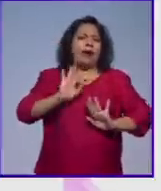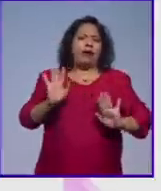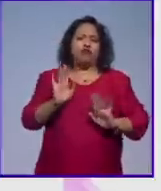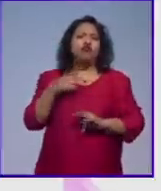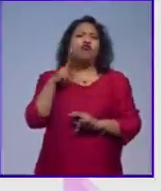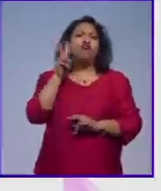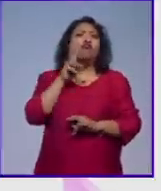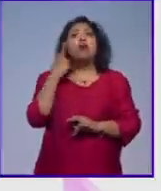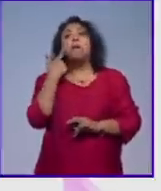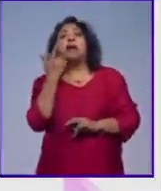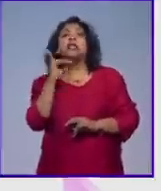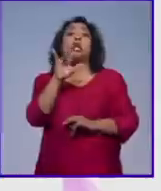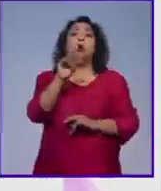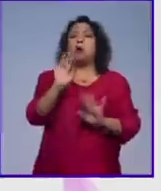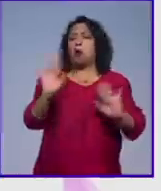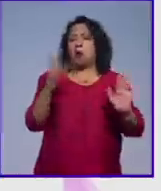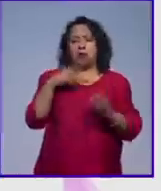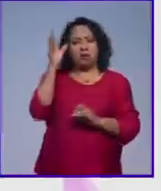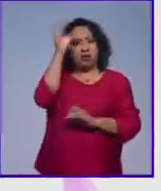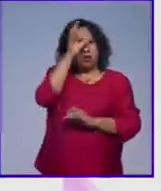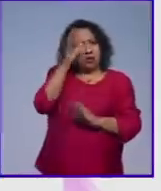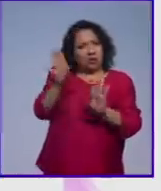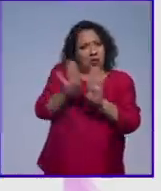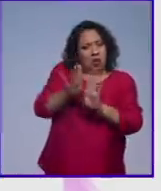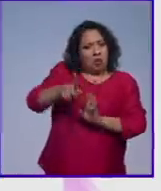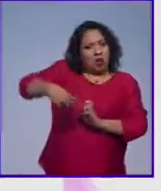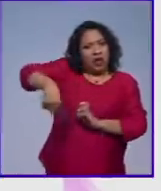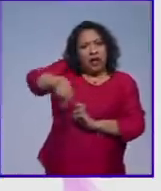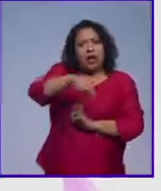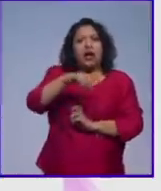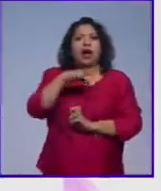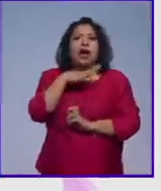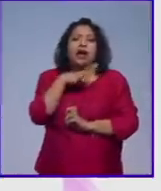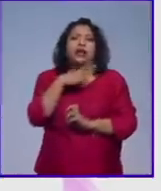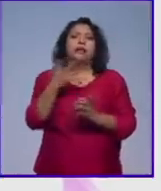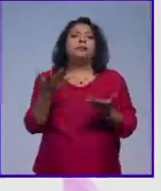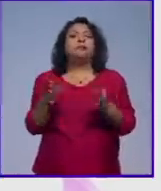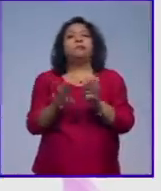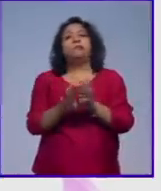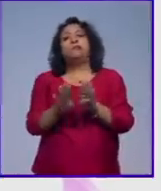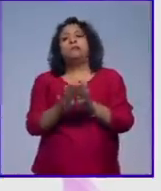no va a probar nada, como la ciencia está como...